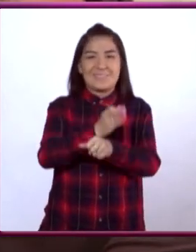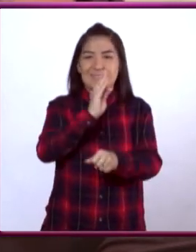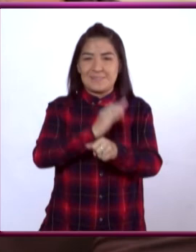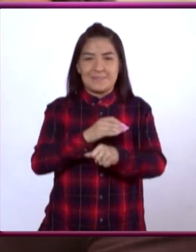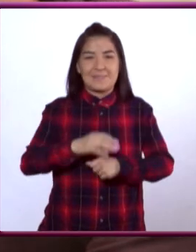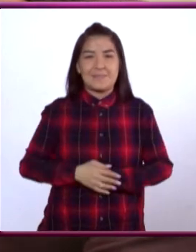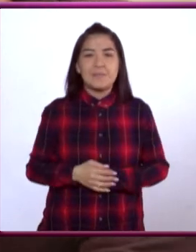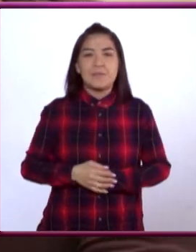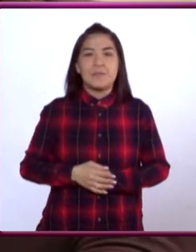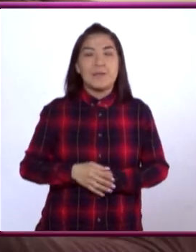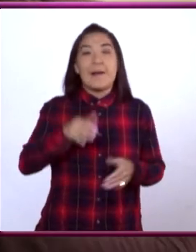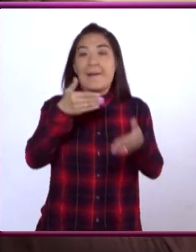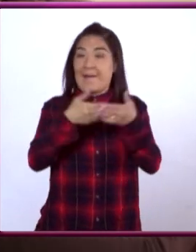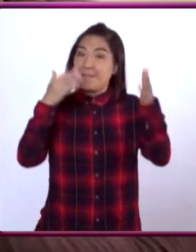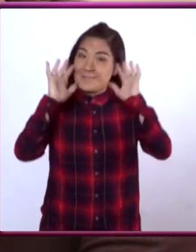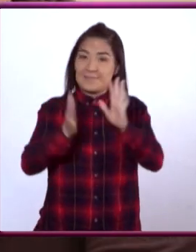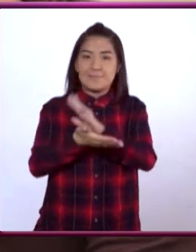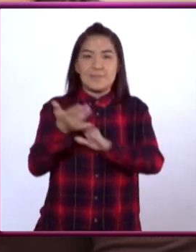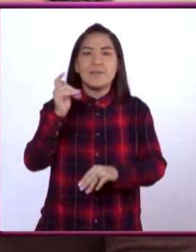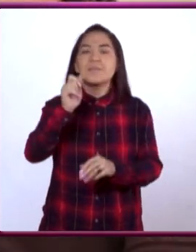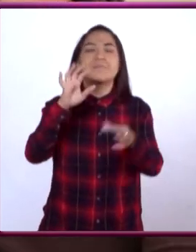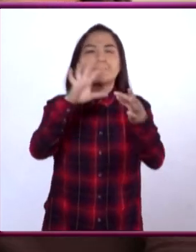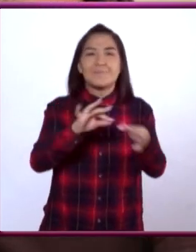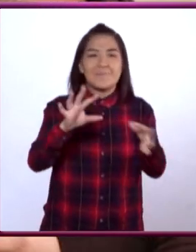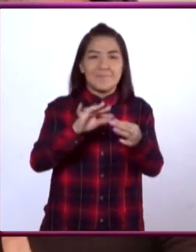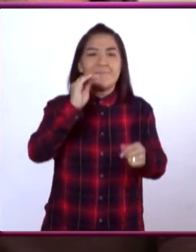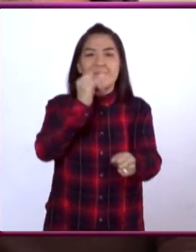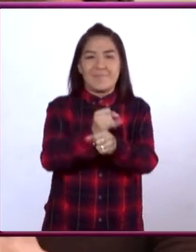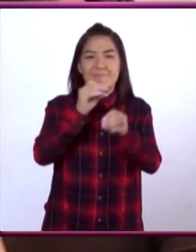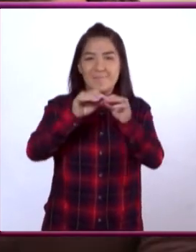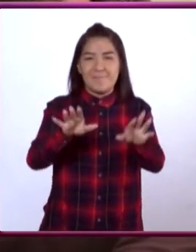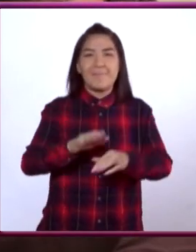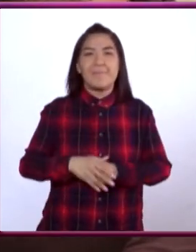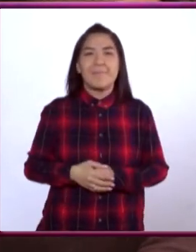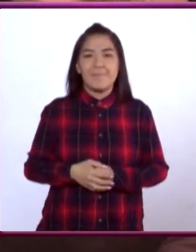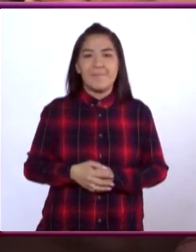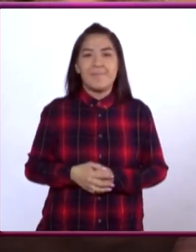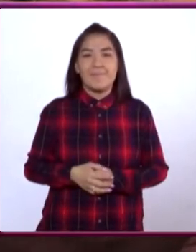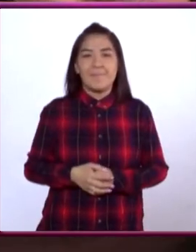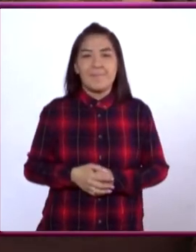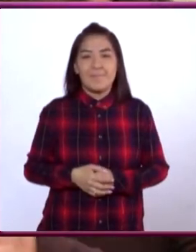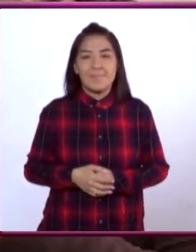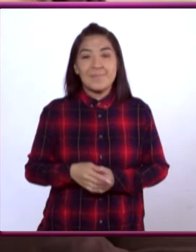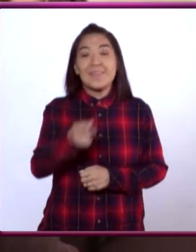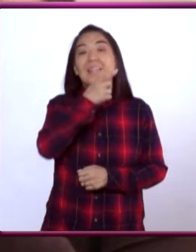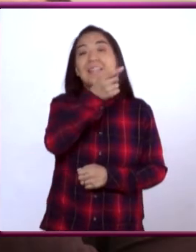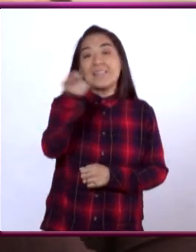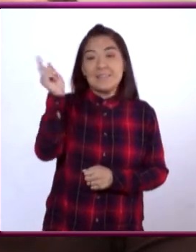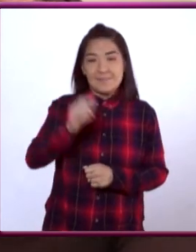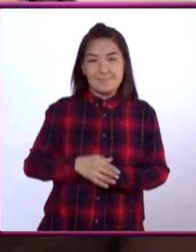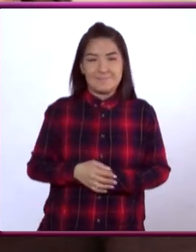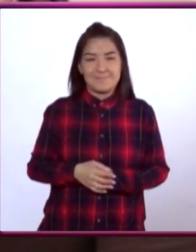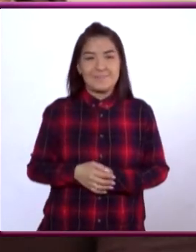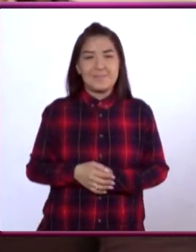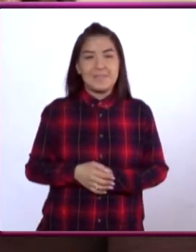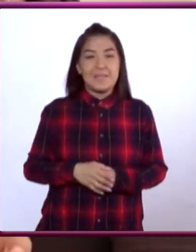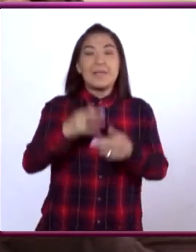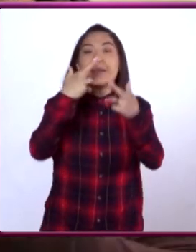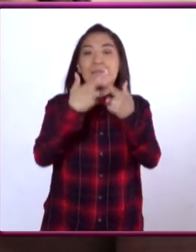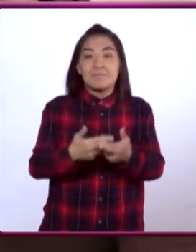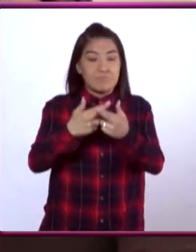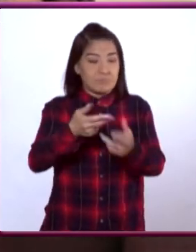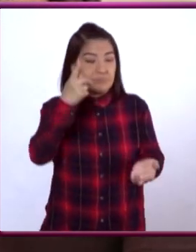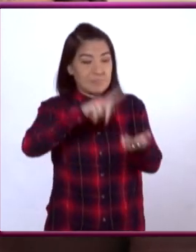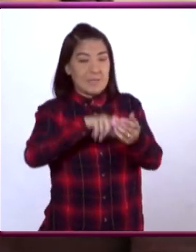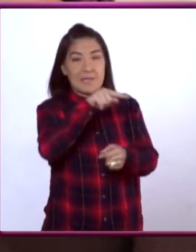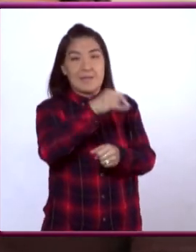escurridizo. Didmara, antes de irnos te voy a decir el último dato sobre el CERN. A ver, dale. Resulta que como